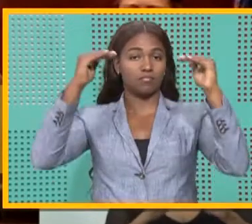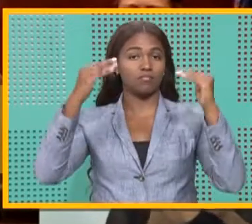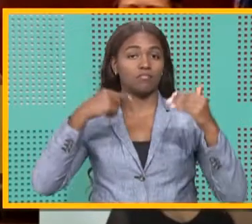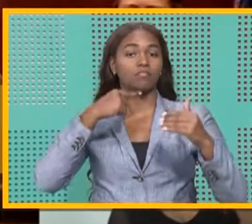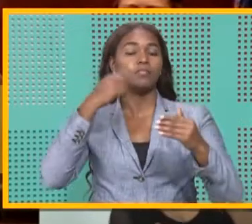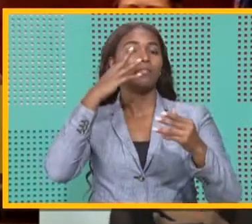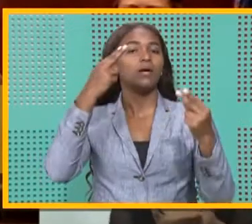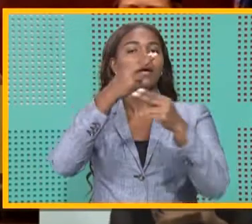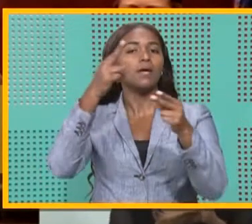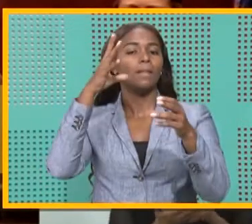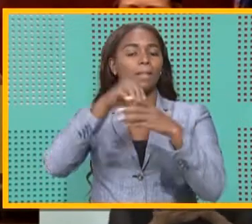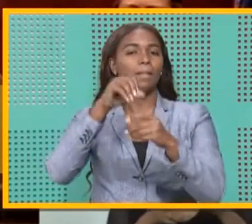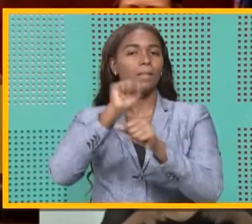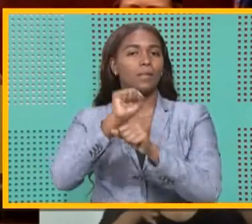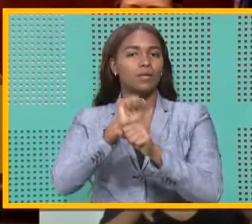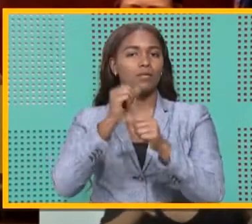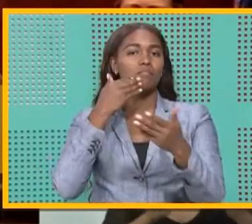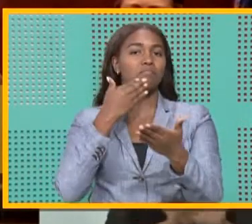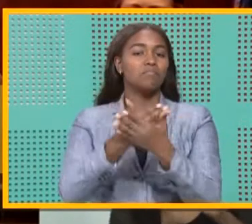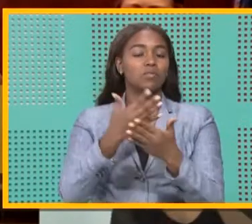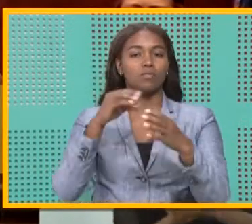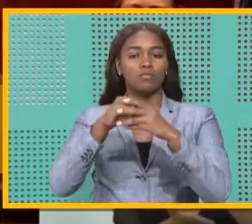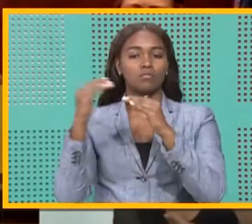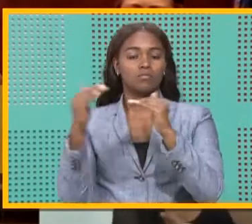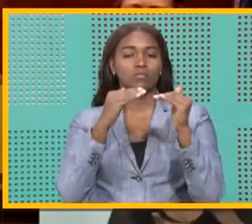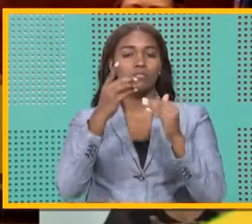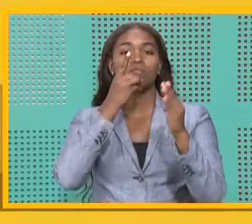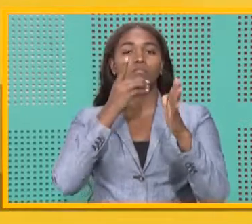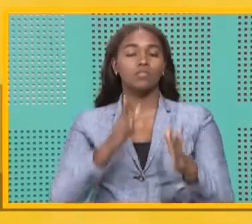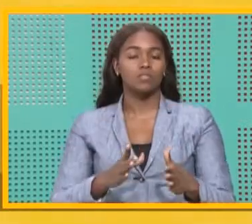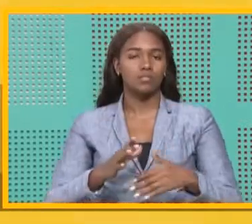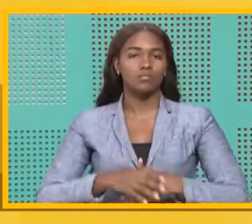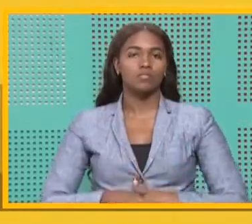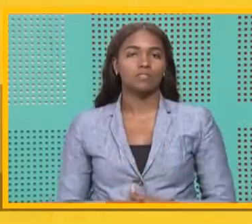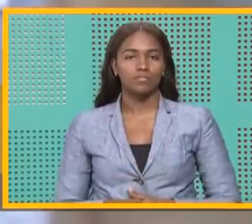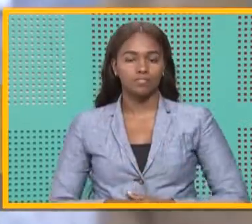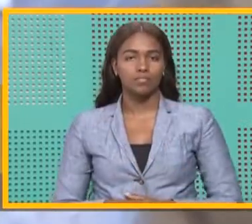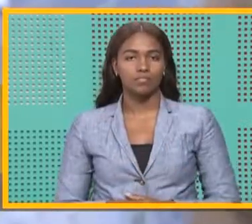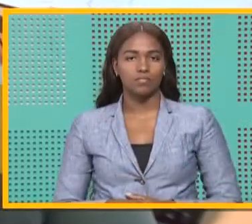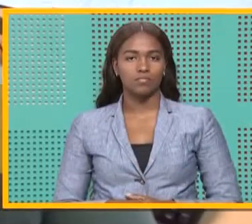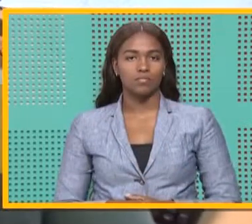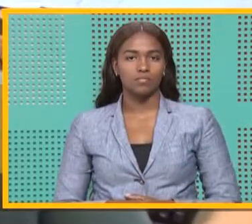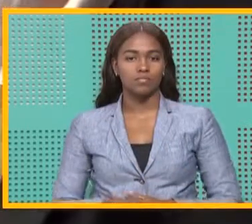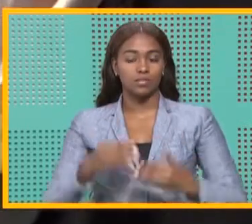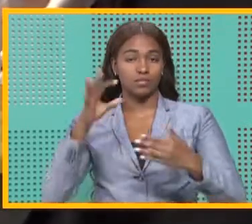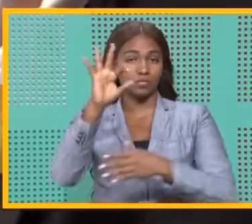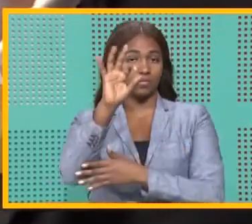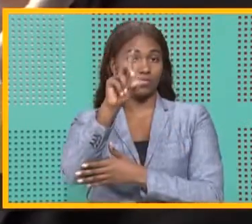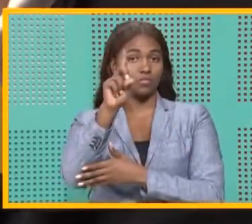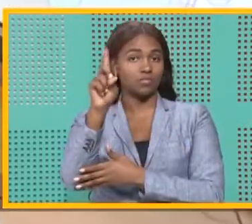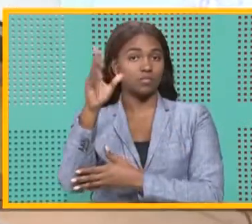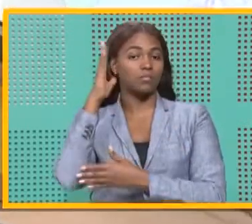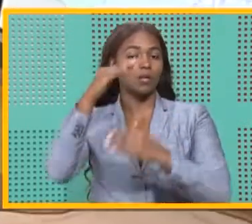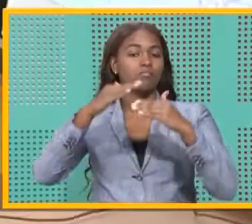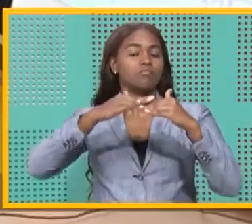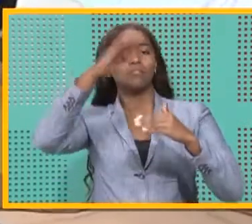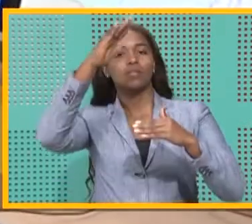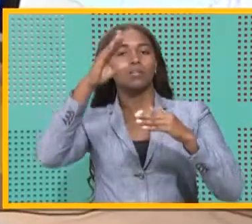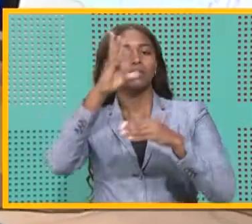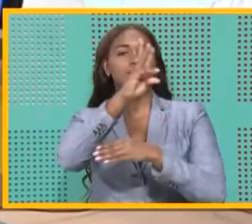plan para elevar eficiencia y confianza en justicia dominicana. El 911 sobrepasa